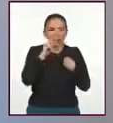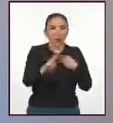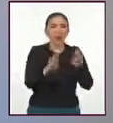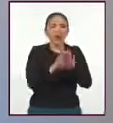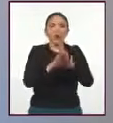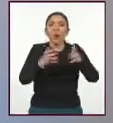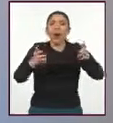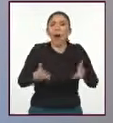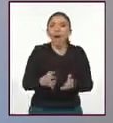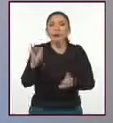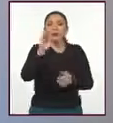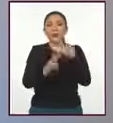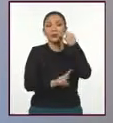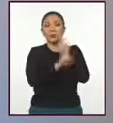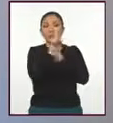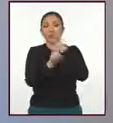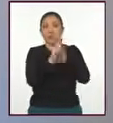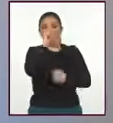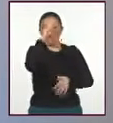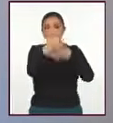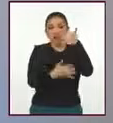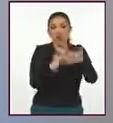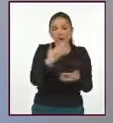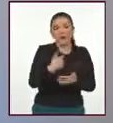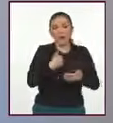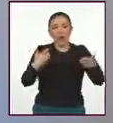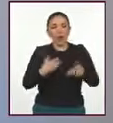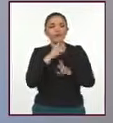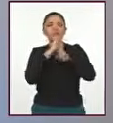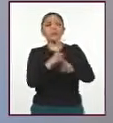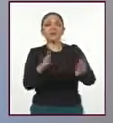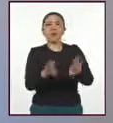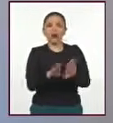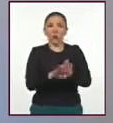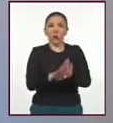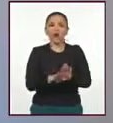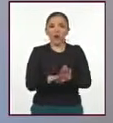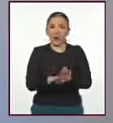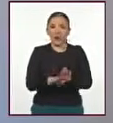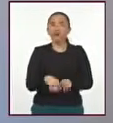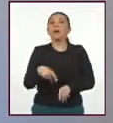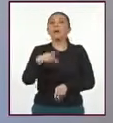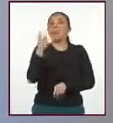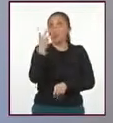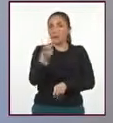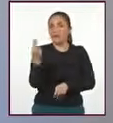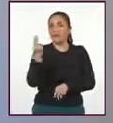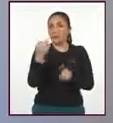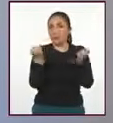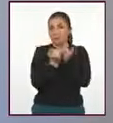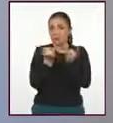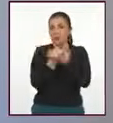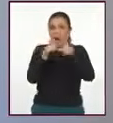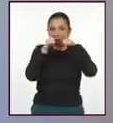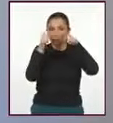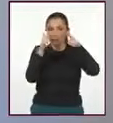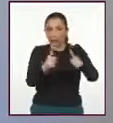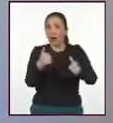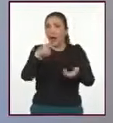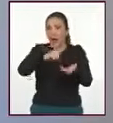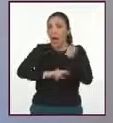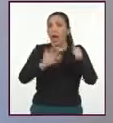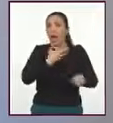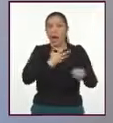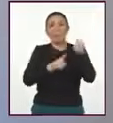ante situaciones de violencia. Sin embargo, pues eso no quita esta tarea pendiente que tendríamos de, bueno, está el gran problema de lo que